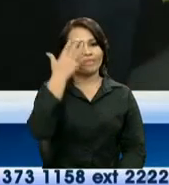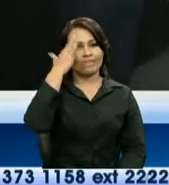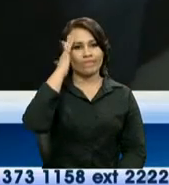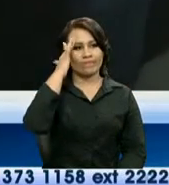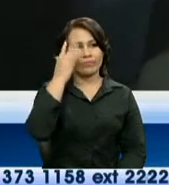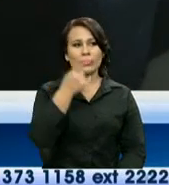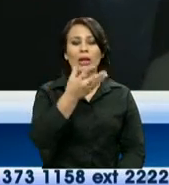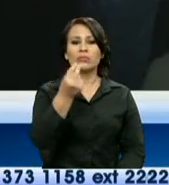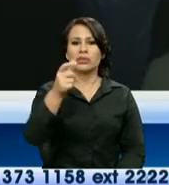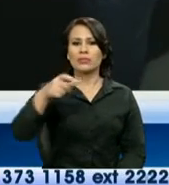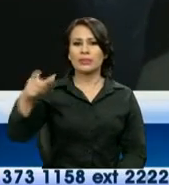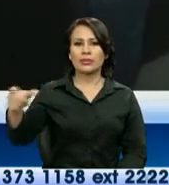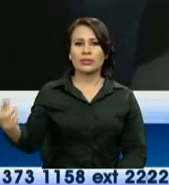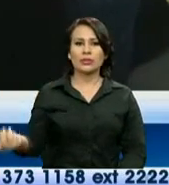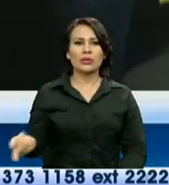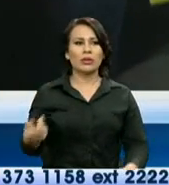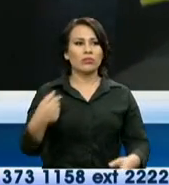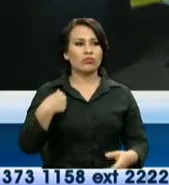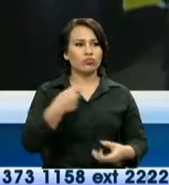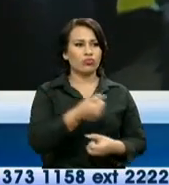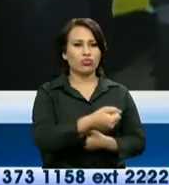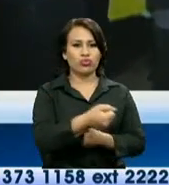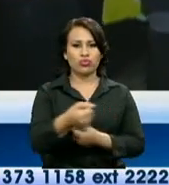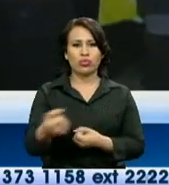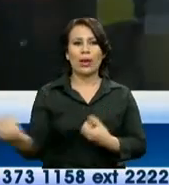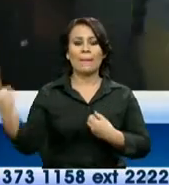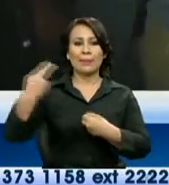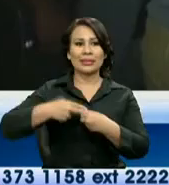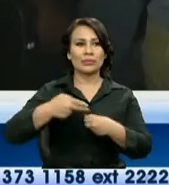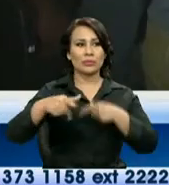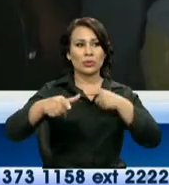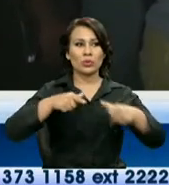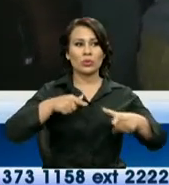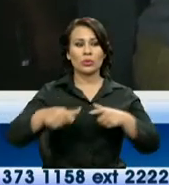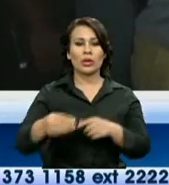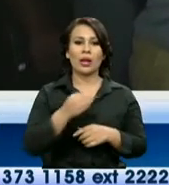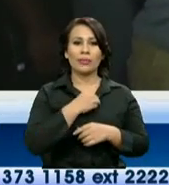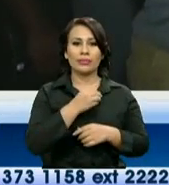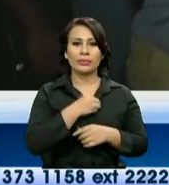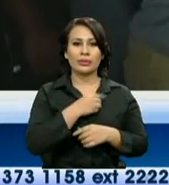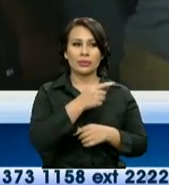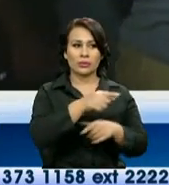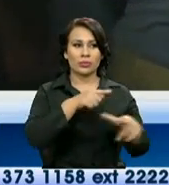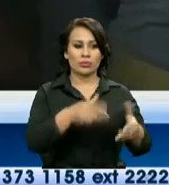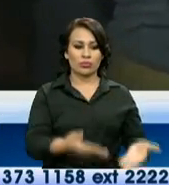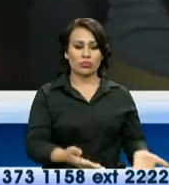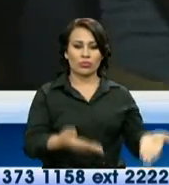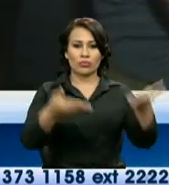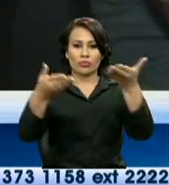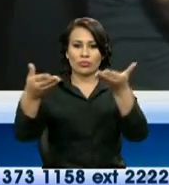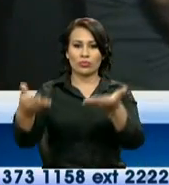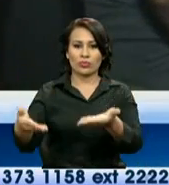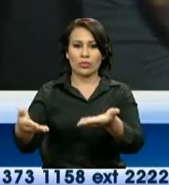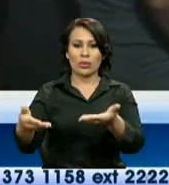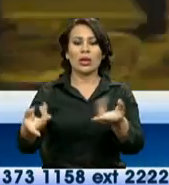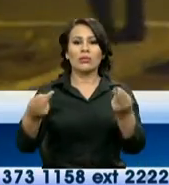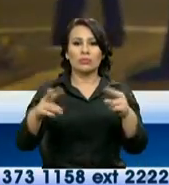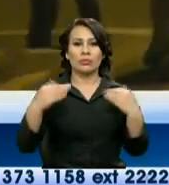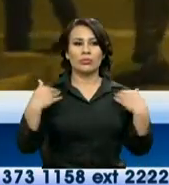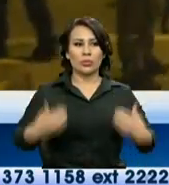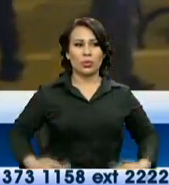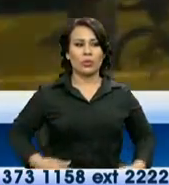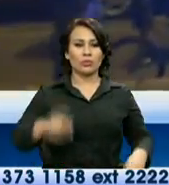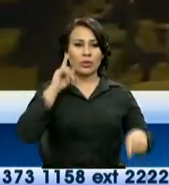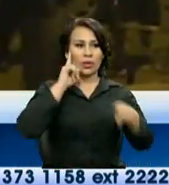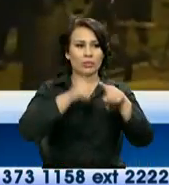Miembros del Departamento de Criminalística acudieron al lugar para realizar el levantamiento del cadáver y trasladar el cuerpo hasta la